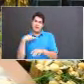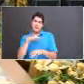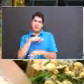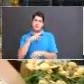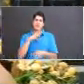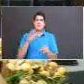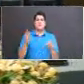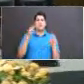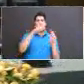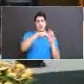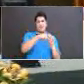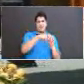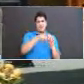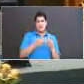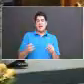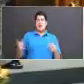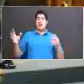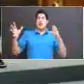hermano,